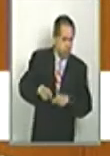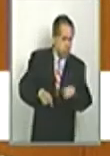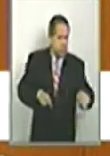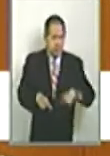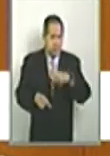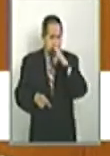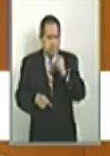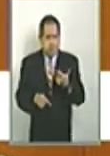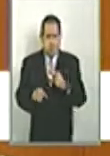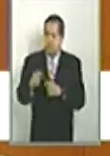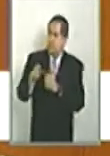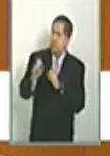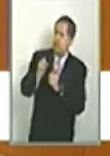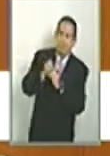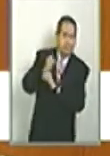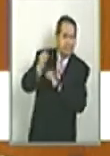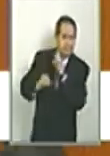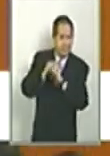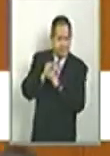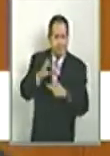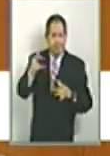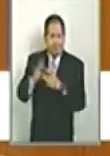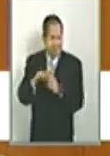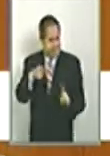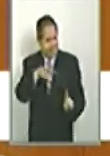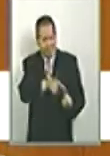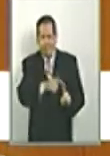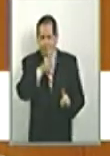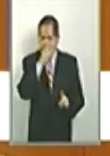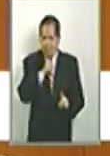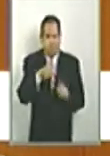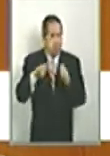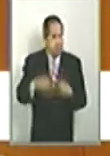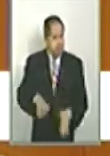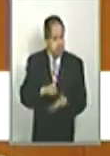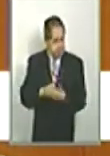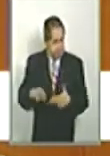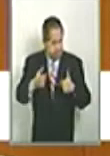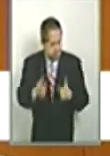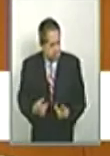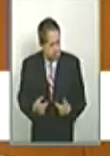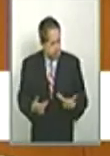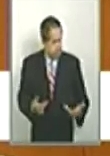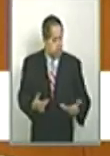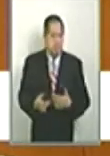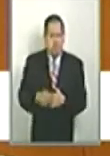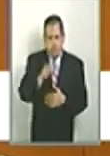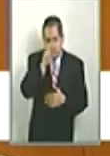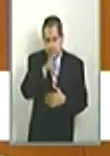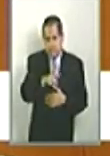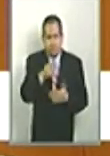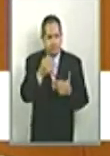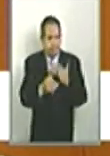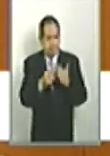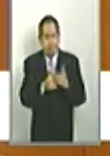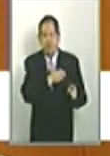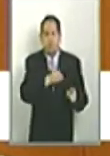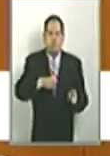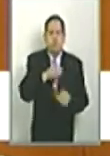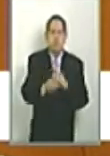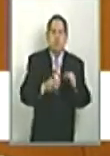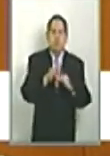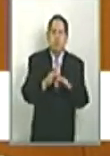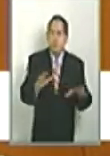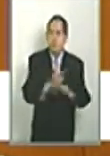los estándares internacionales en materia de derechos humanos, igualmente por su omisión en el cumplimiento de la